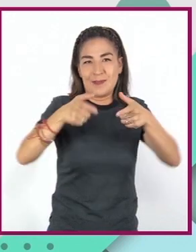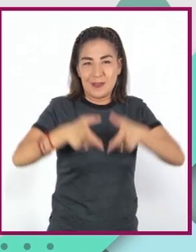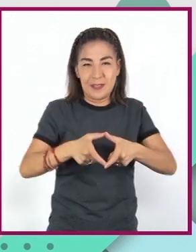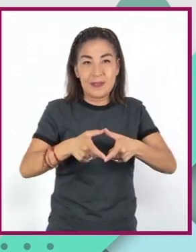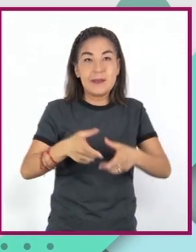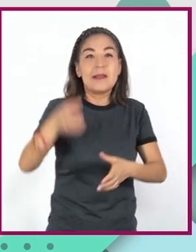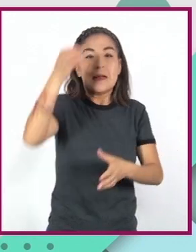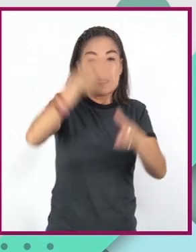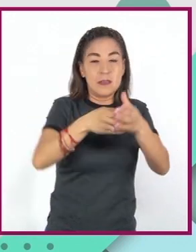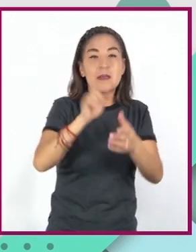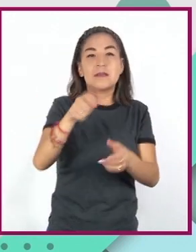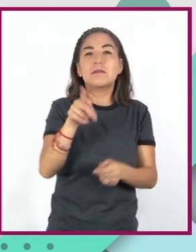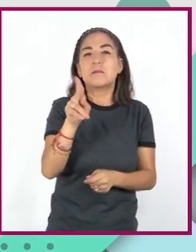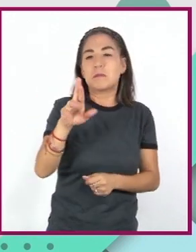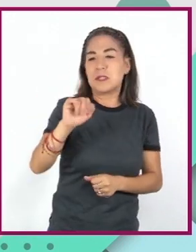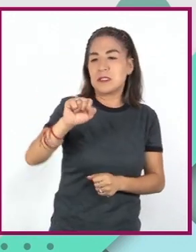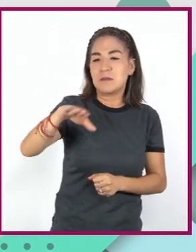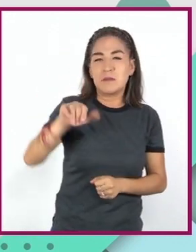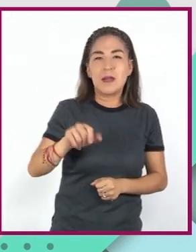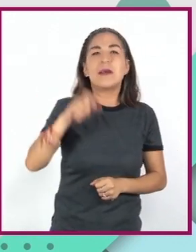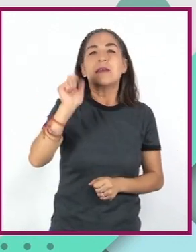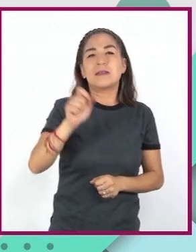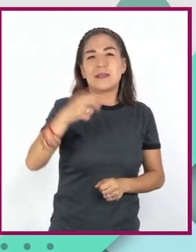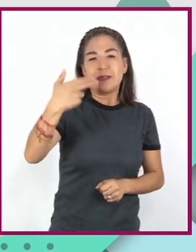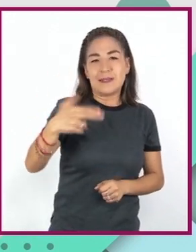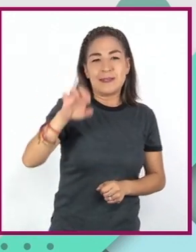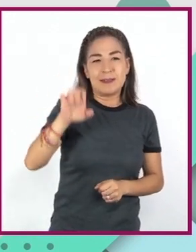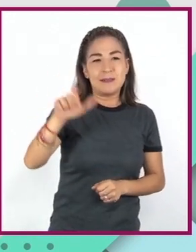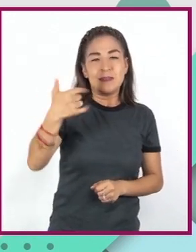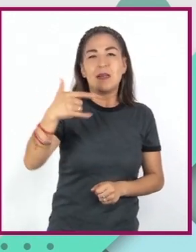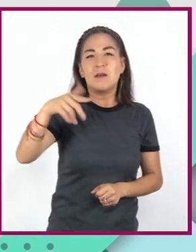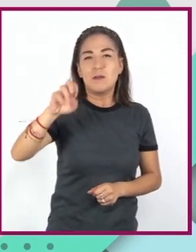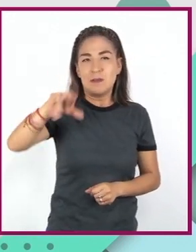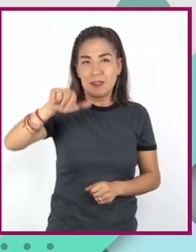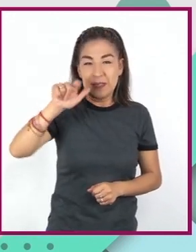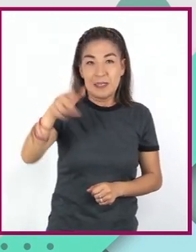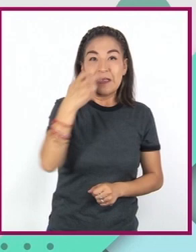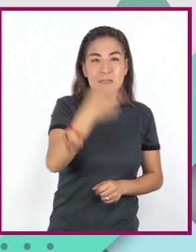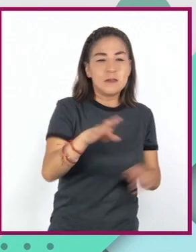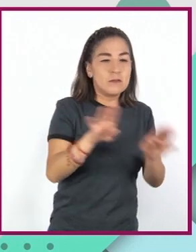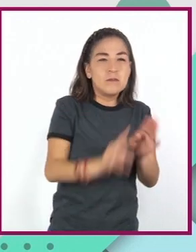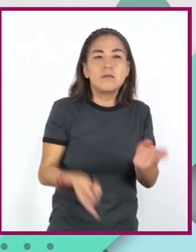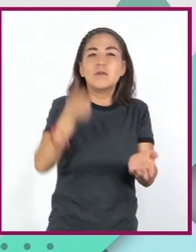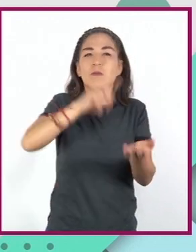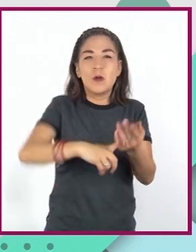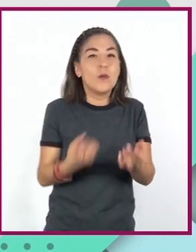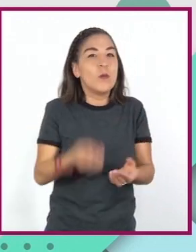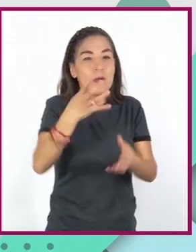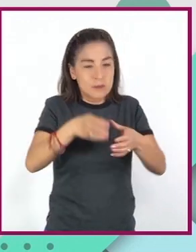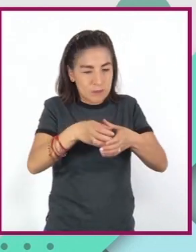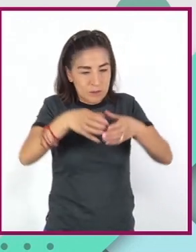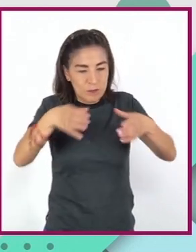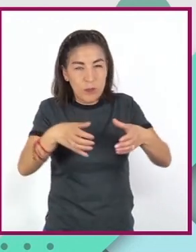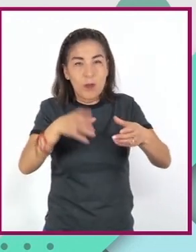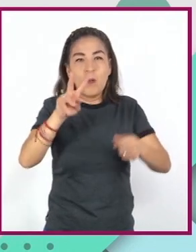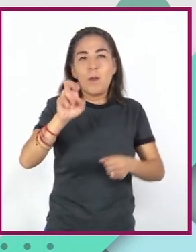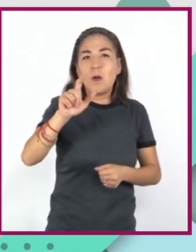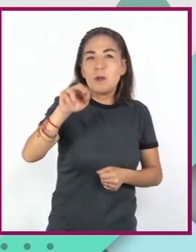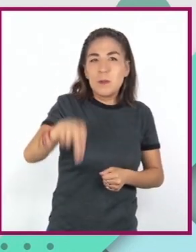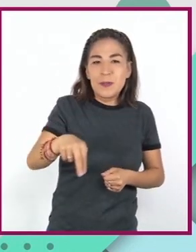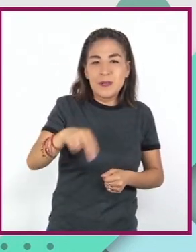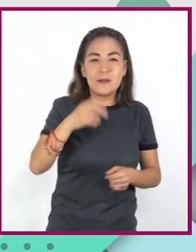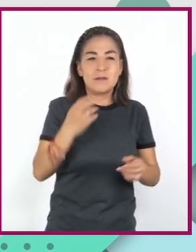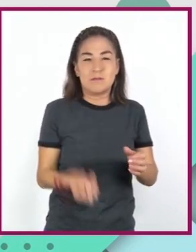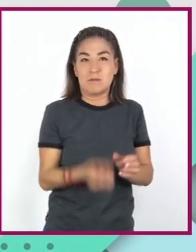con forma de prisma hexagonal y necesitamos conocer su volumen. Las medidas de la caja